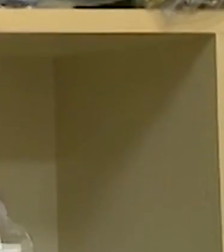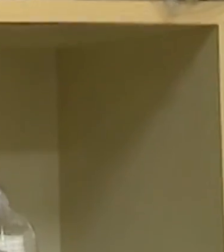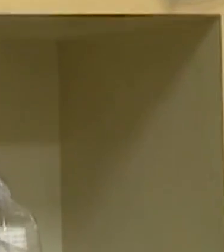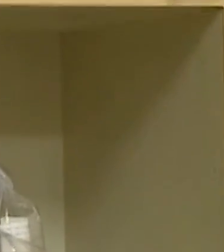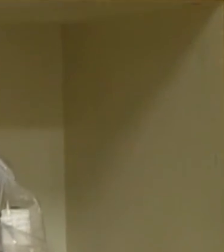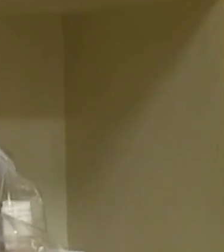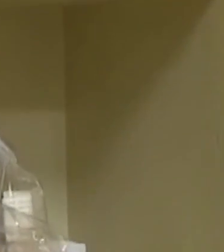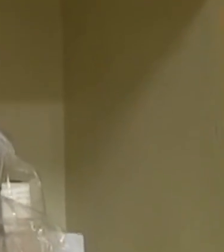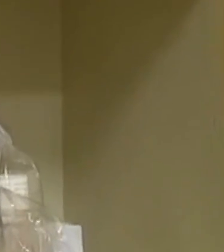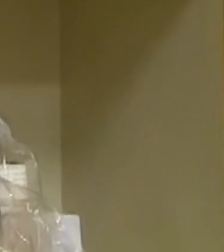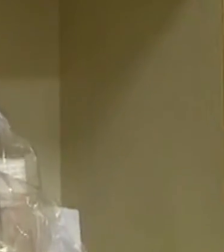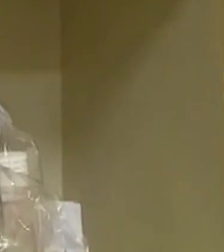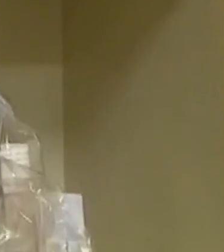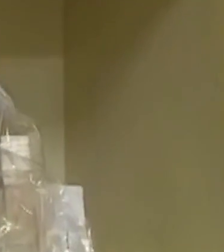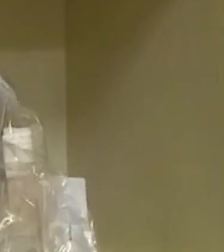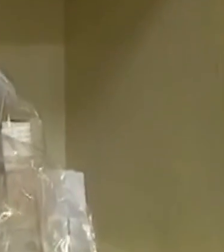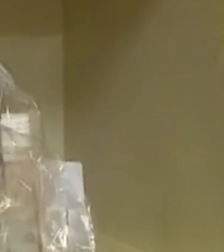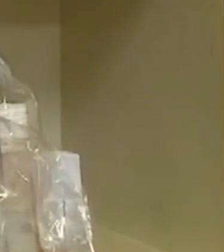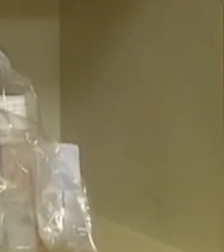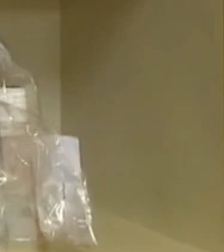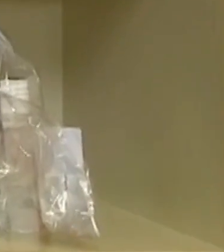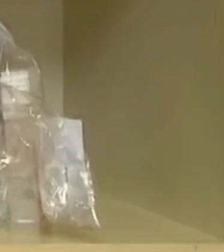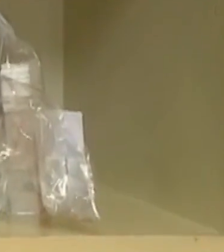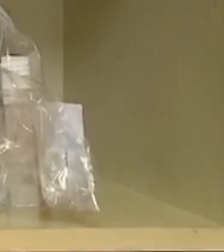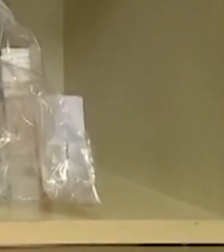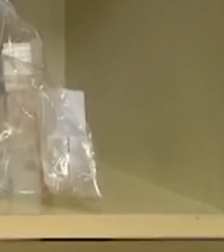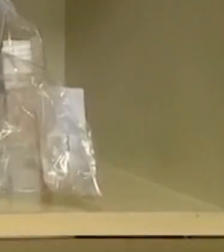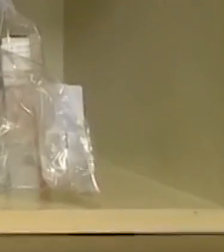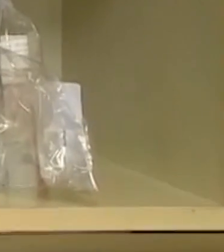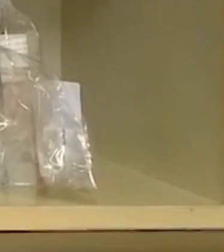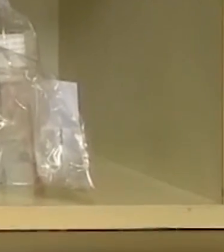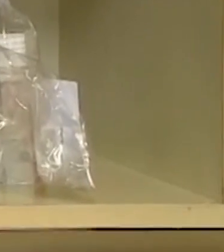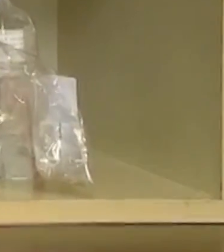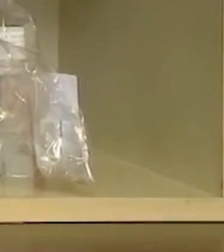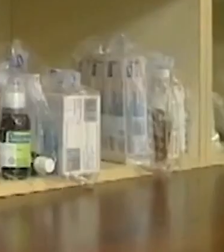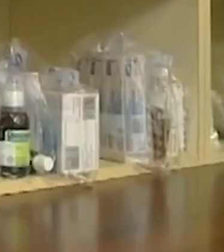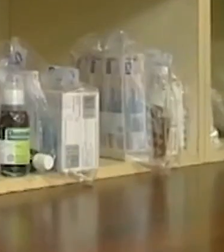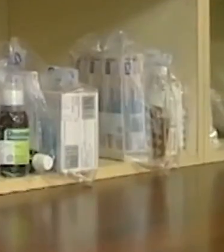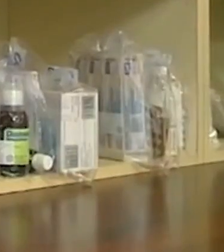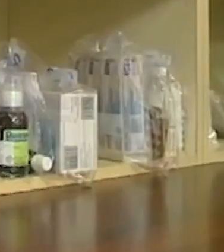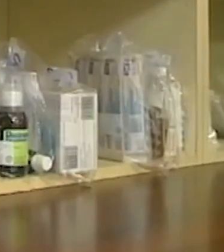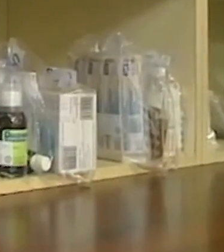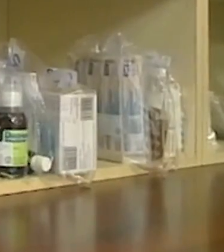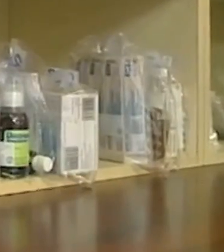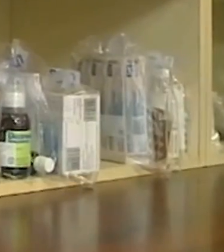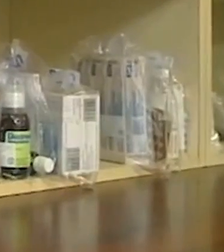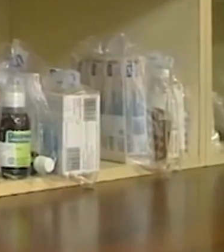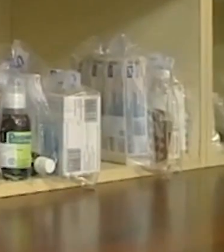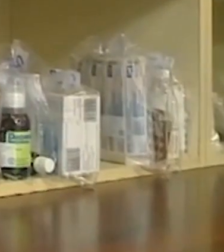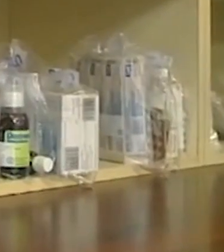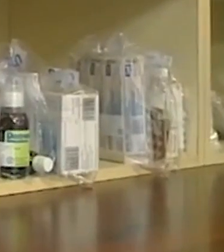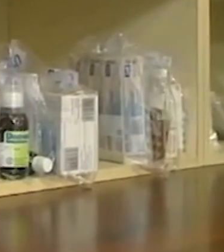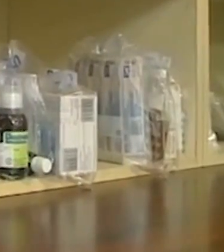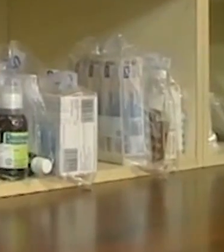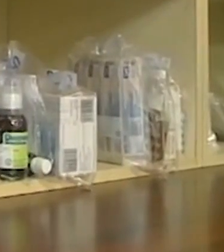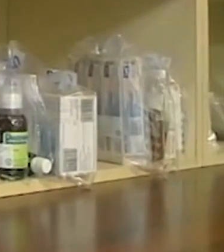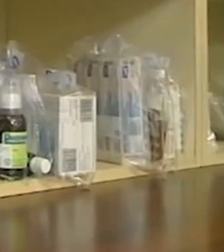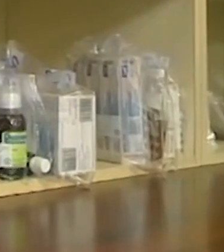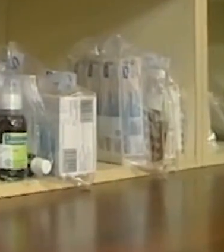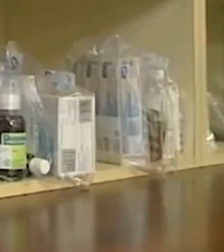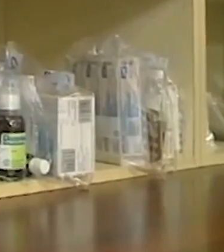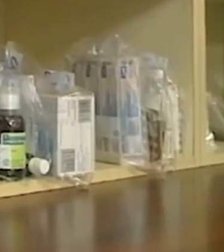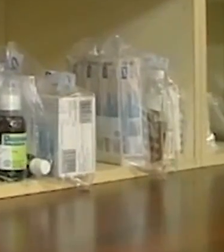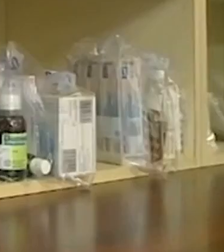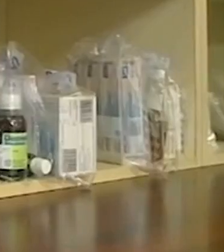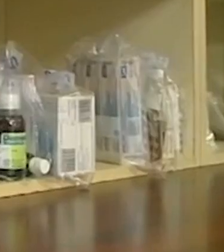obstante, para el presidente ejecutivo de la Caja, el contexto de Costa Rica es distinto al de otros lugares del mundo, donde se está realizando